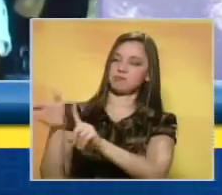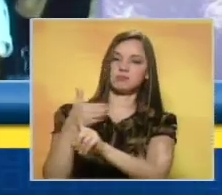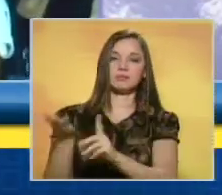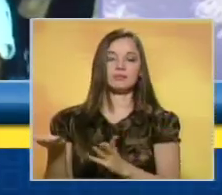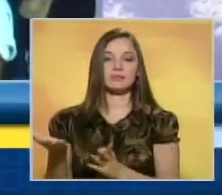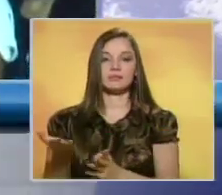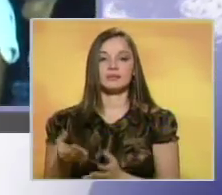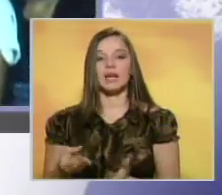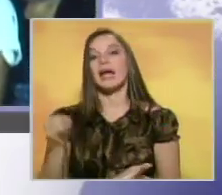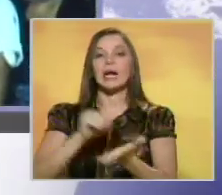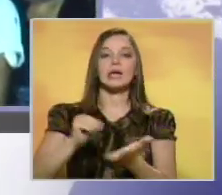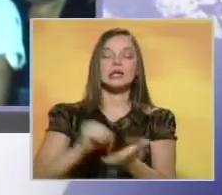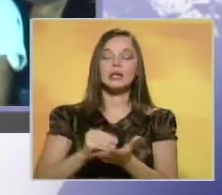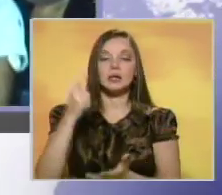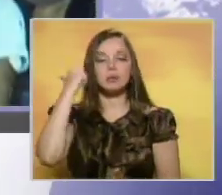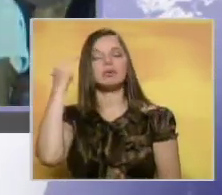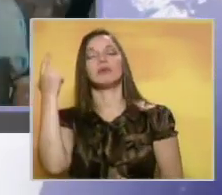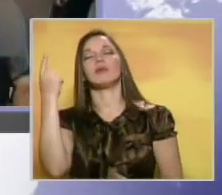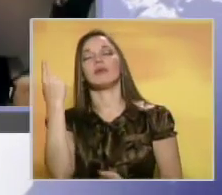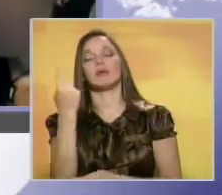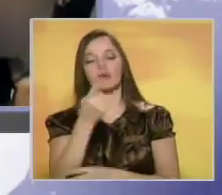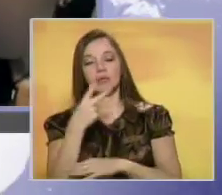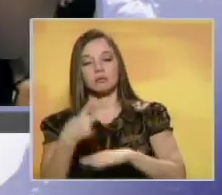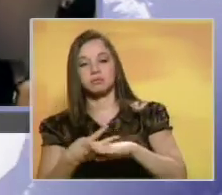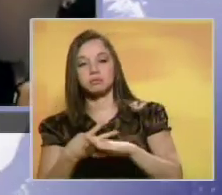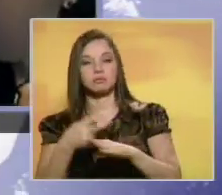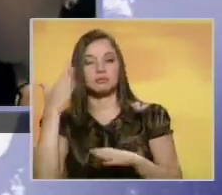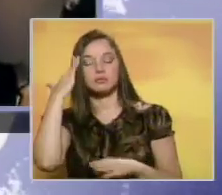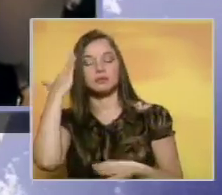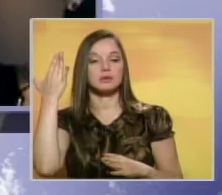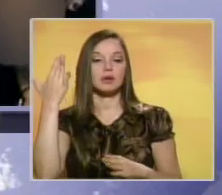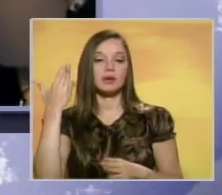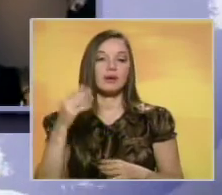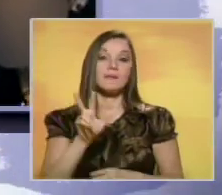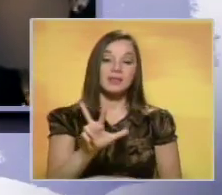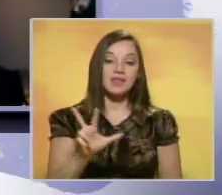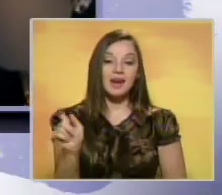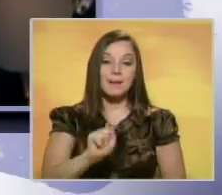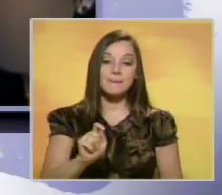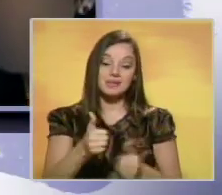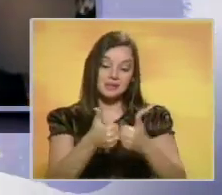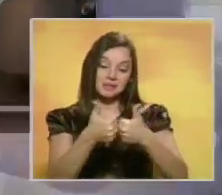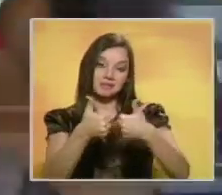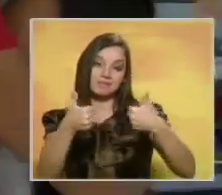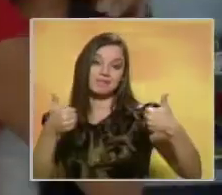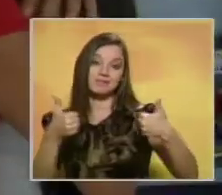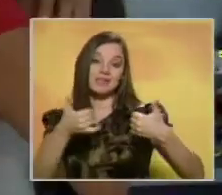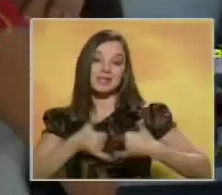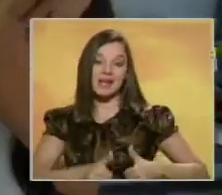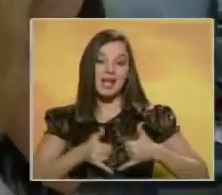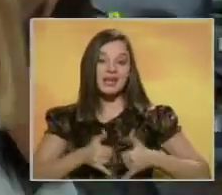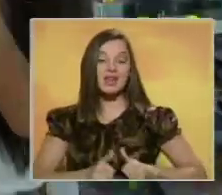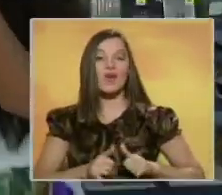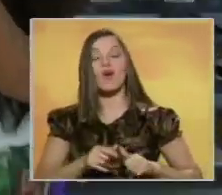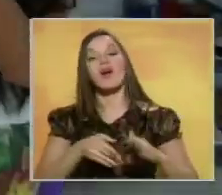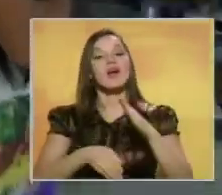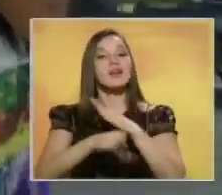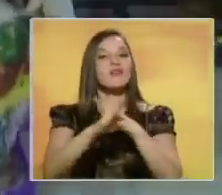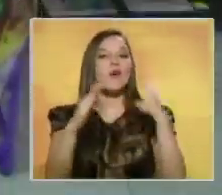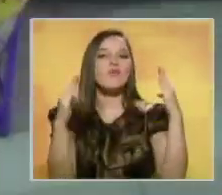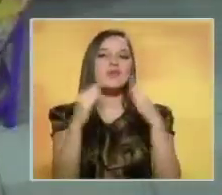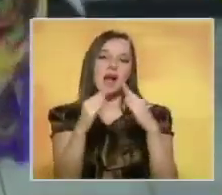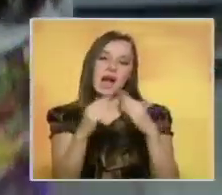varias oportunidades quedó inconsciente producto de las agresiones. 3 meses separada de sus hijos y terminó en una casa abrigo